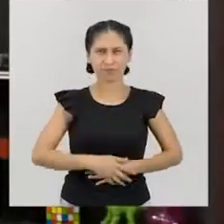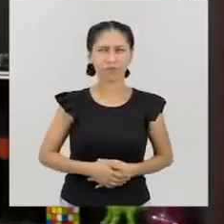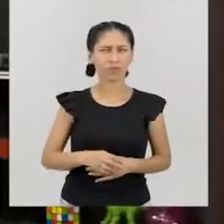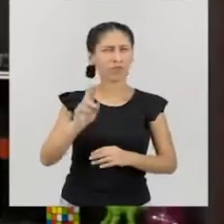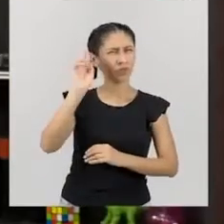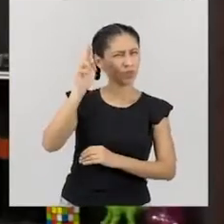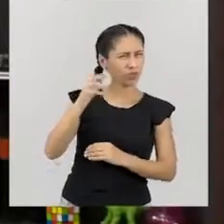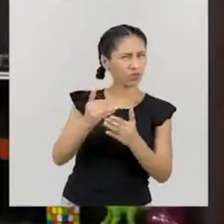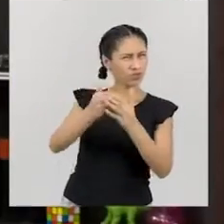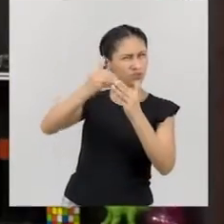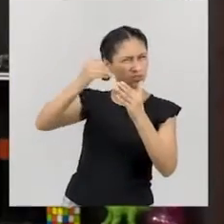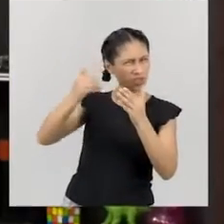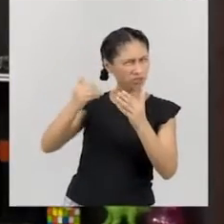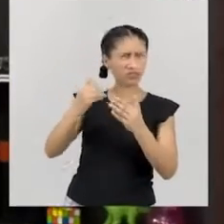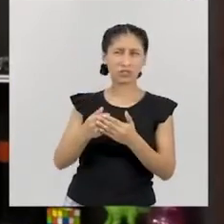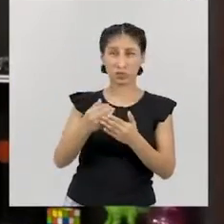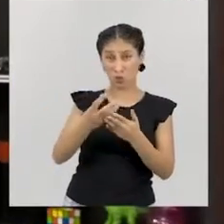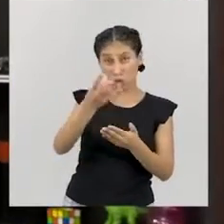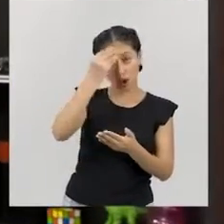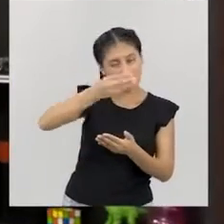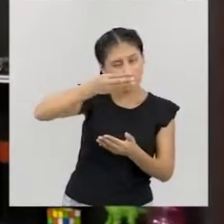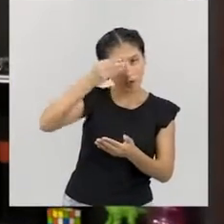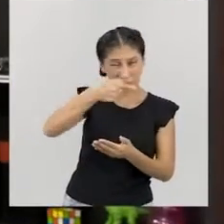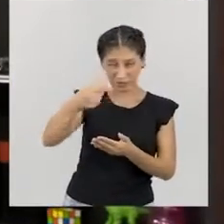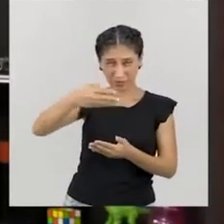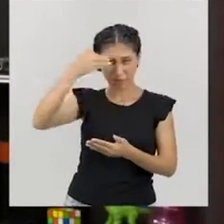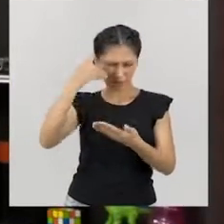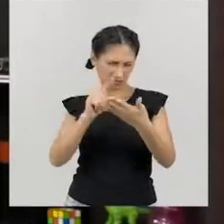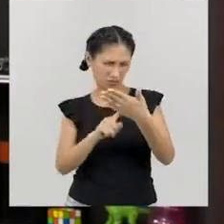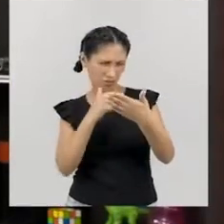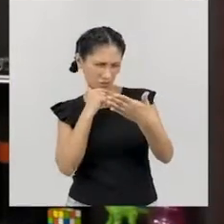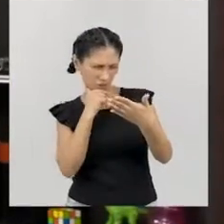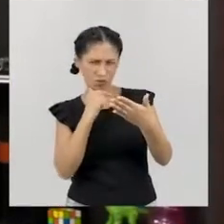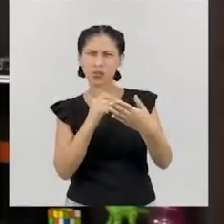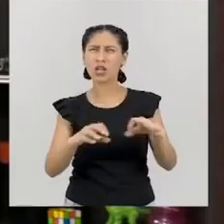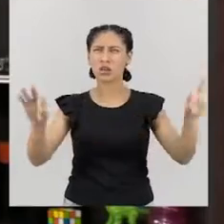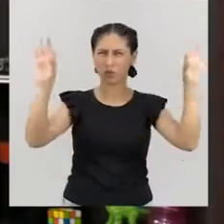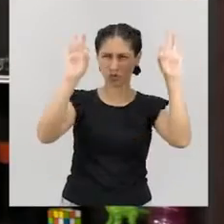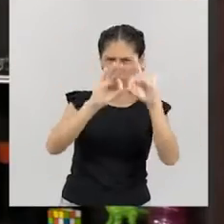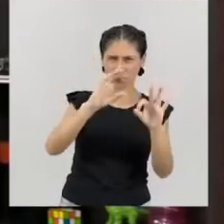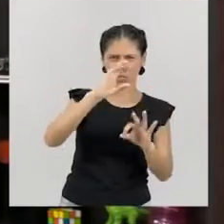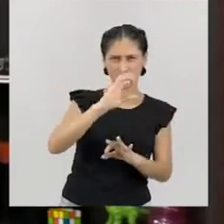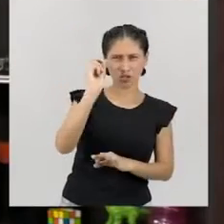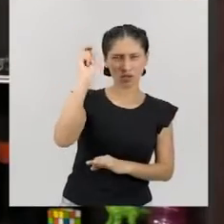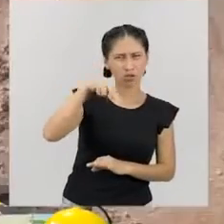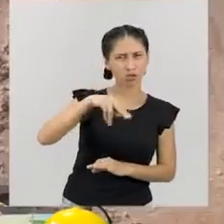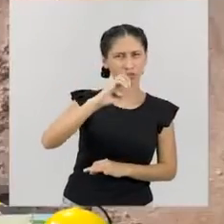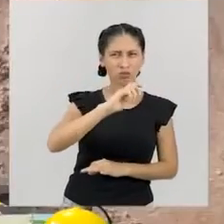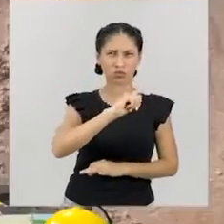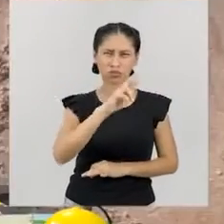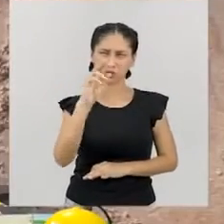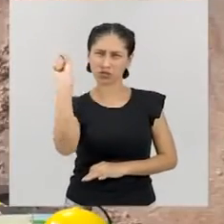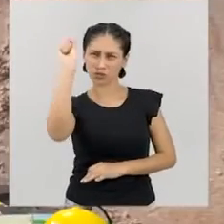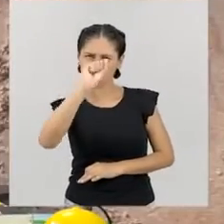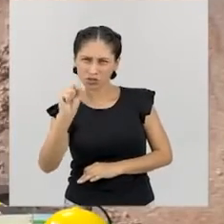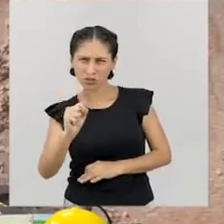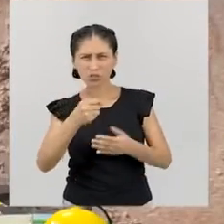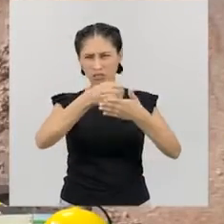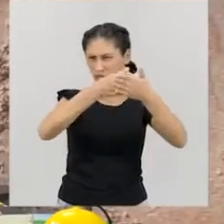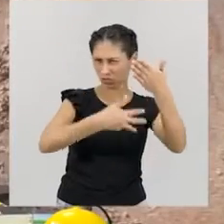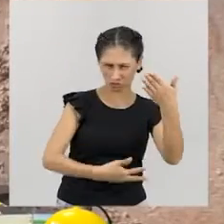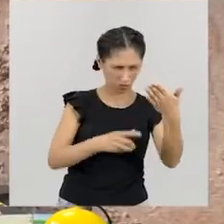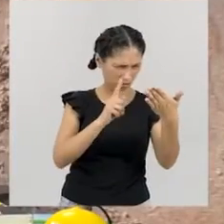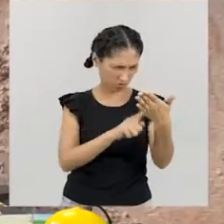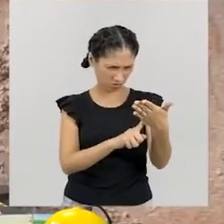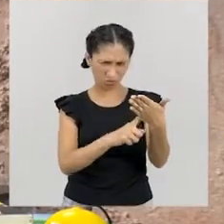Profesor, en la sesión anterior de razonamiento verbal, vimos la importancia de los conectores textuales. Se dijo que estas palabras